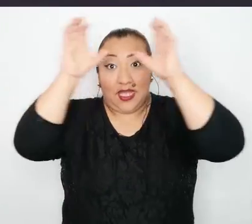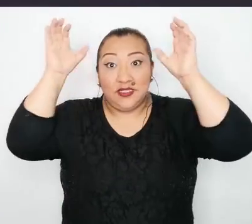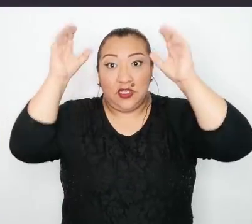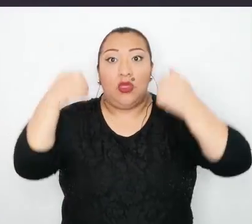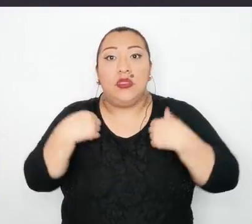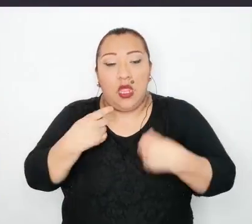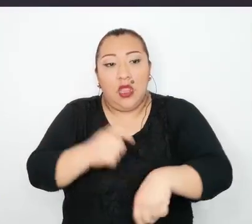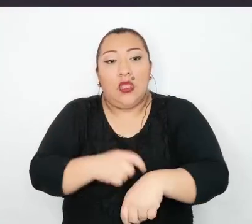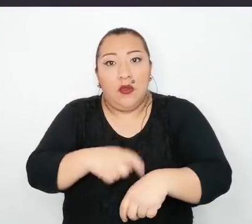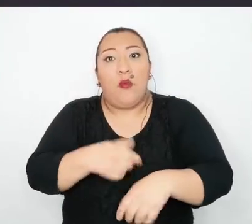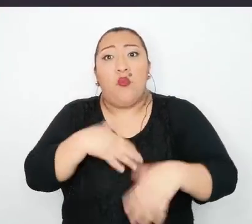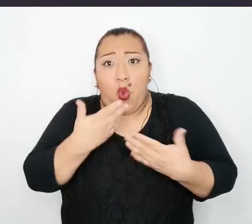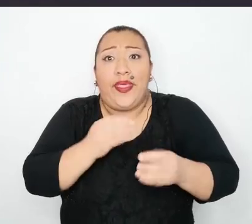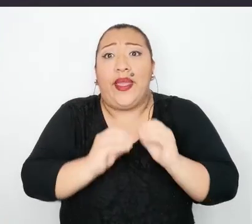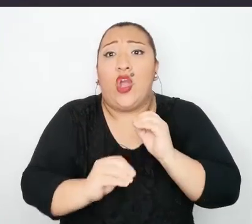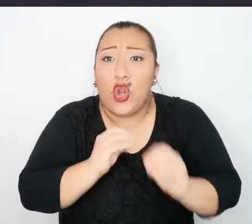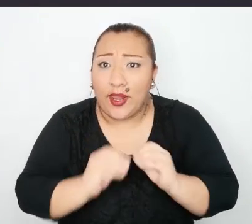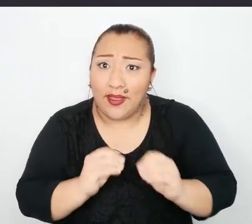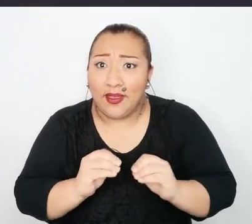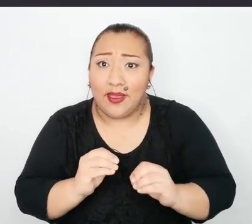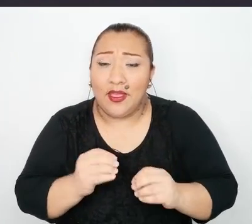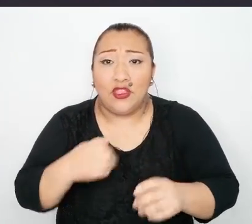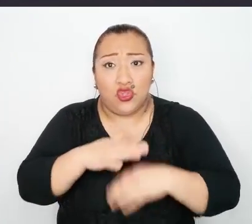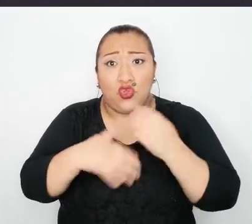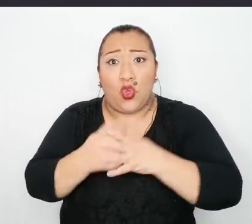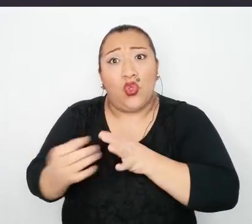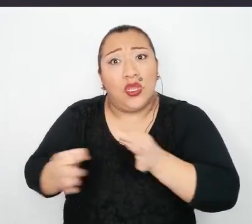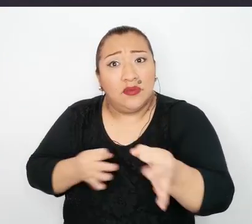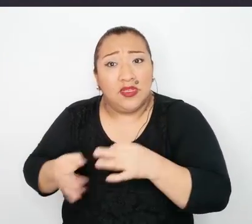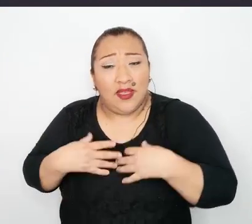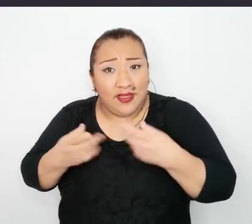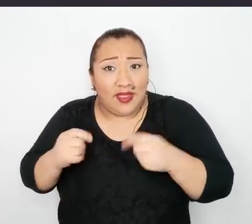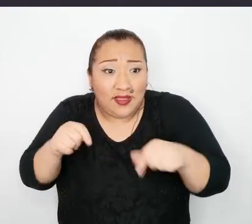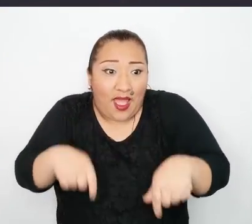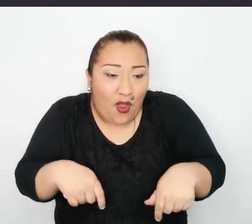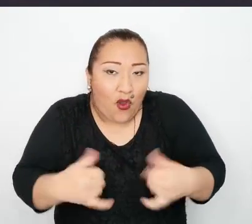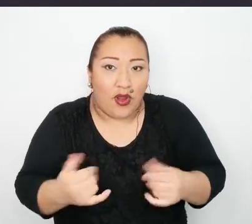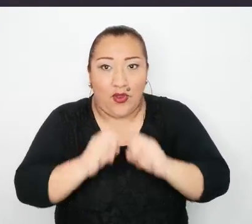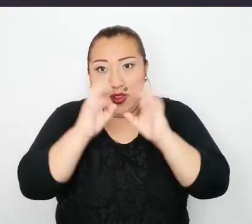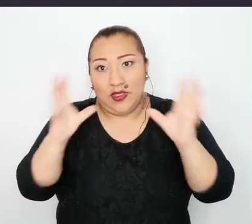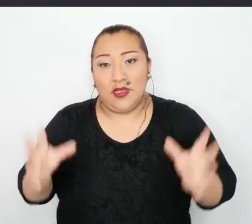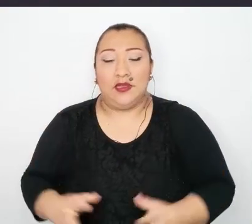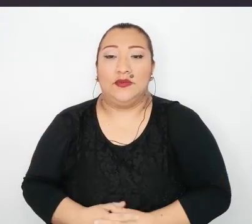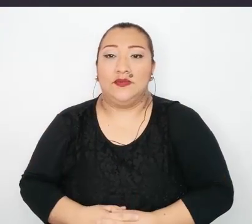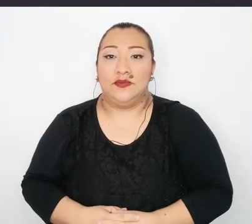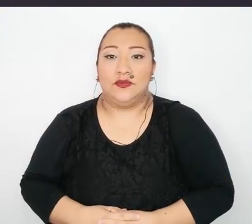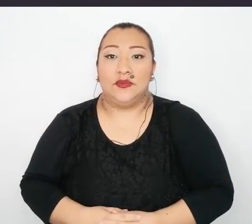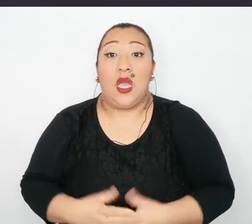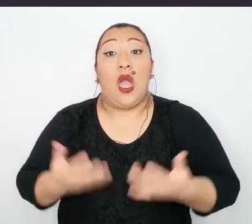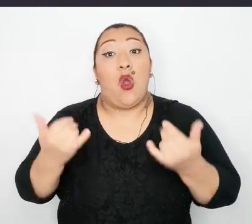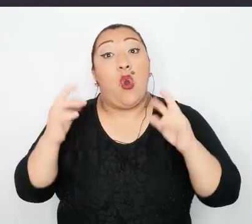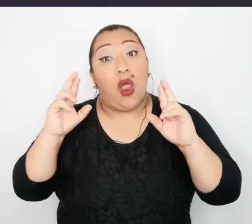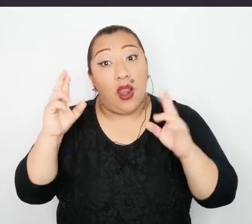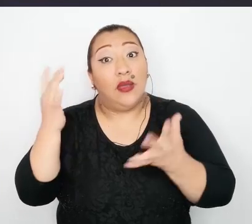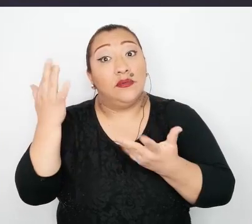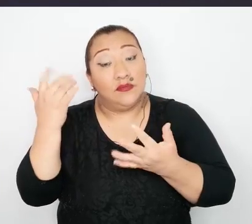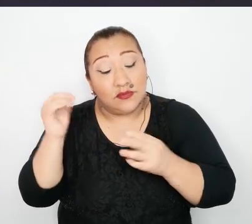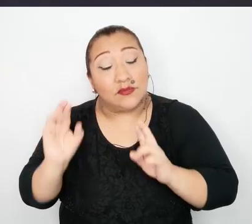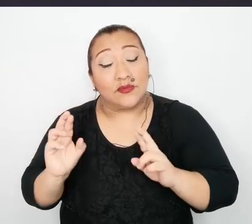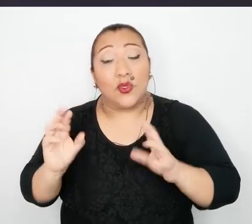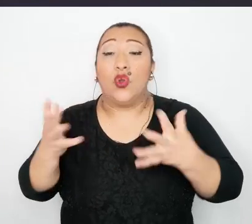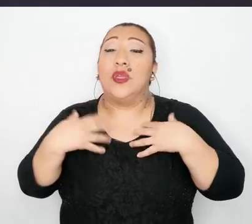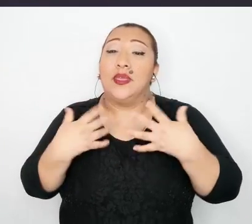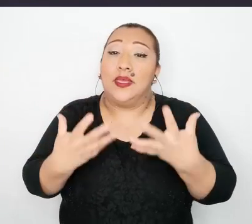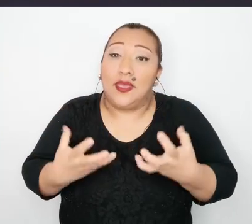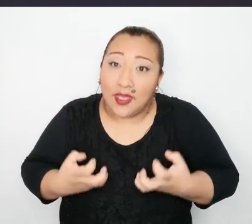tiene la ocasión y la oportunidad de corregir todo esto que hemos estado tratando aquí el día de hoy. Así lo